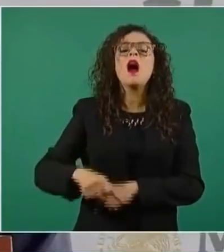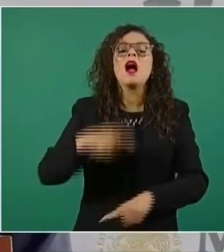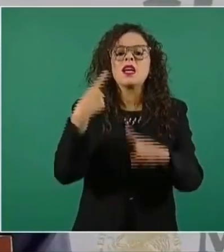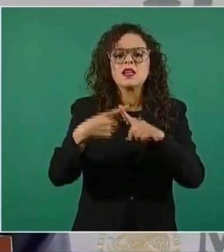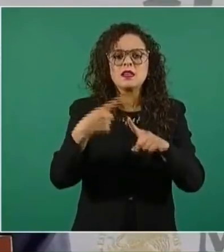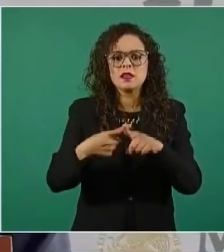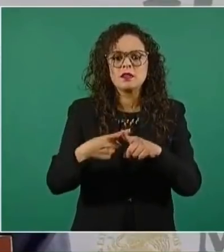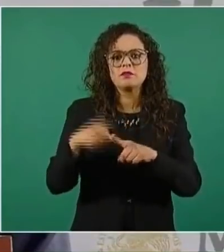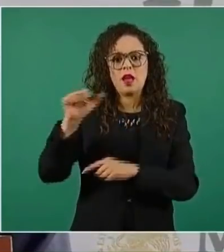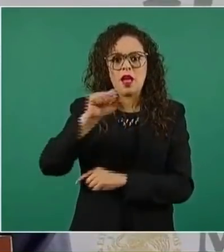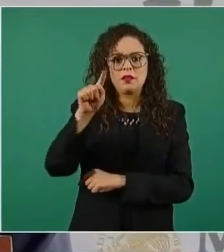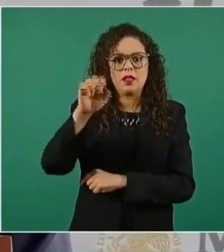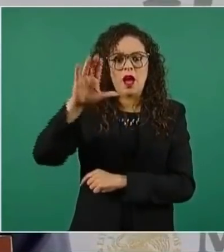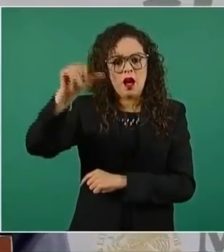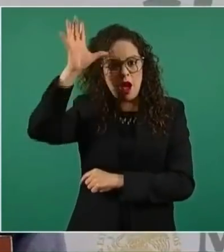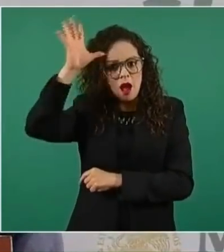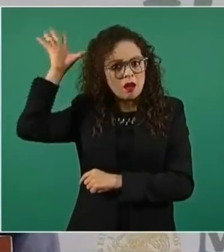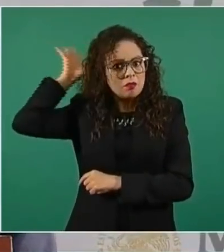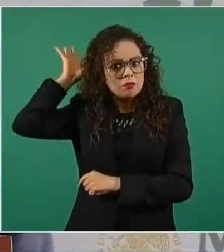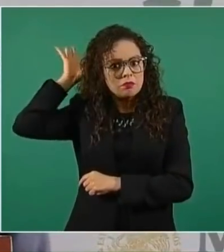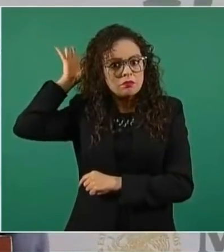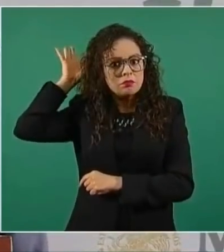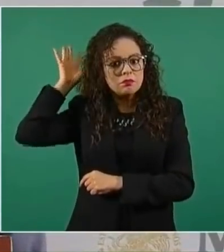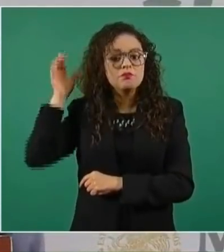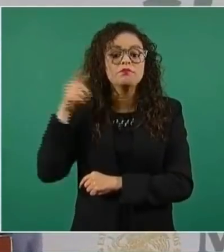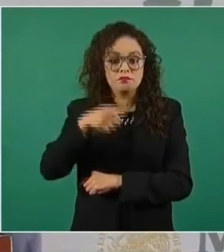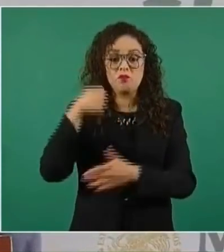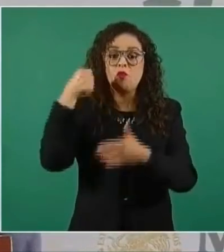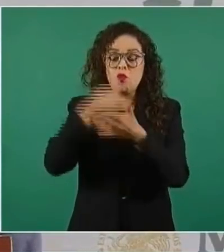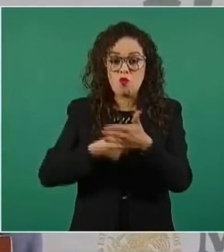aztecas y que lucharon con él.